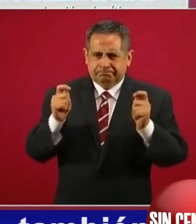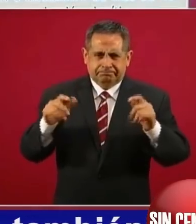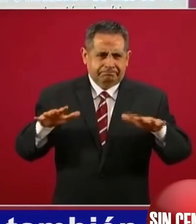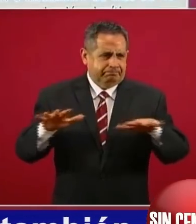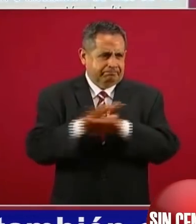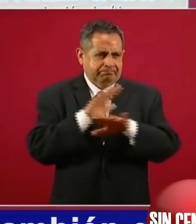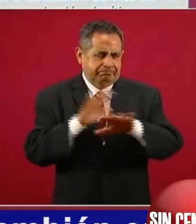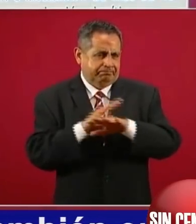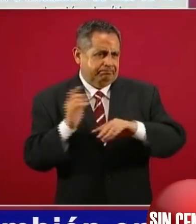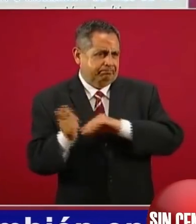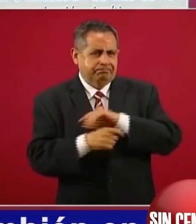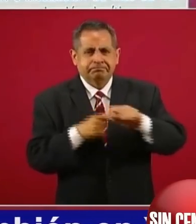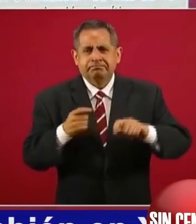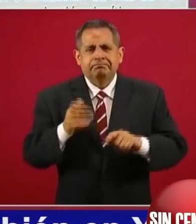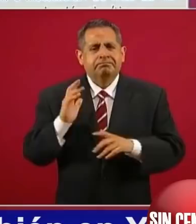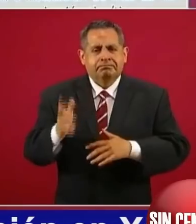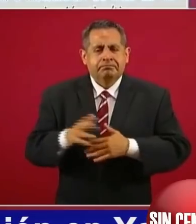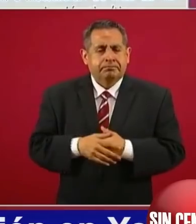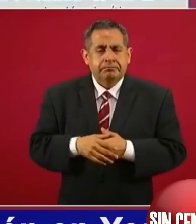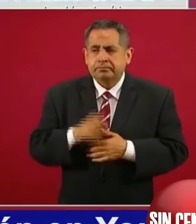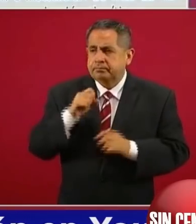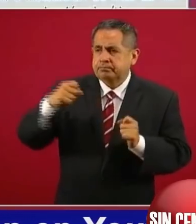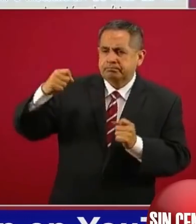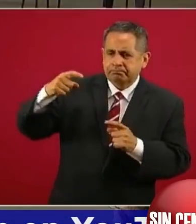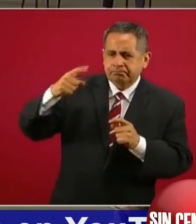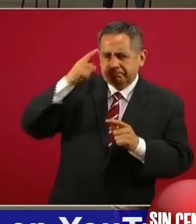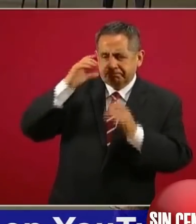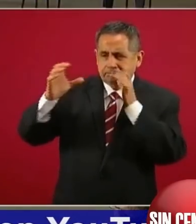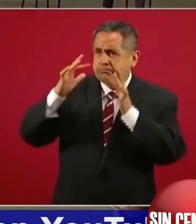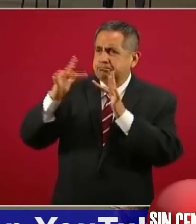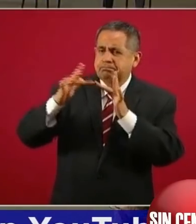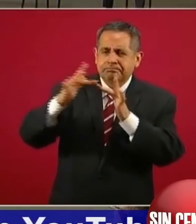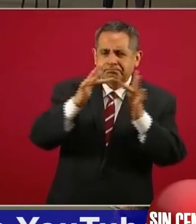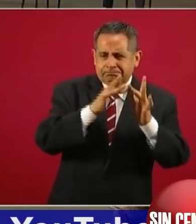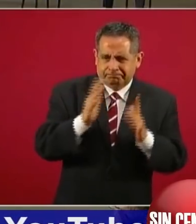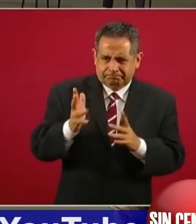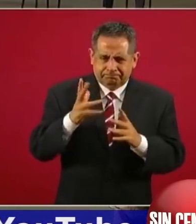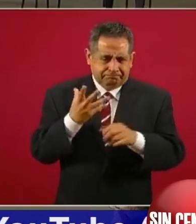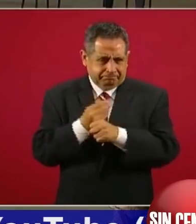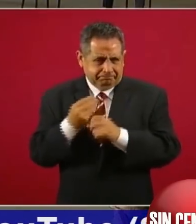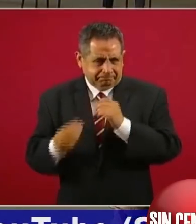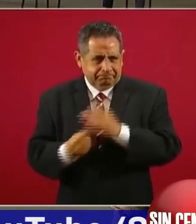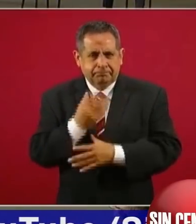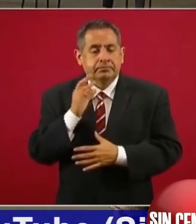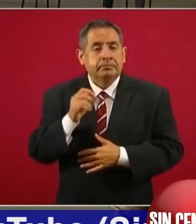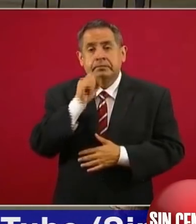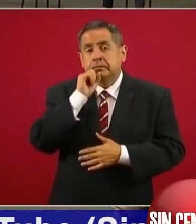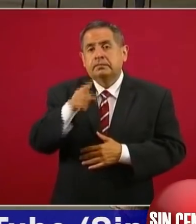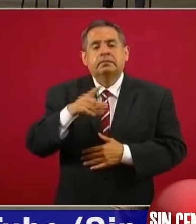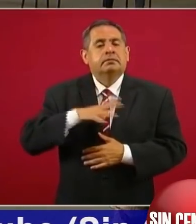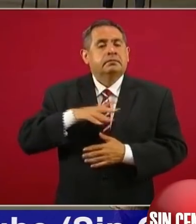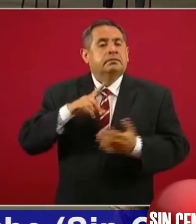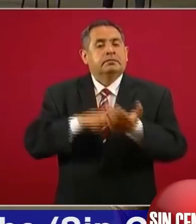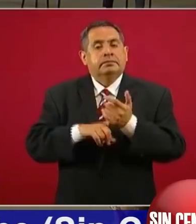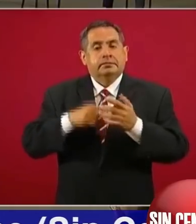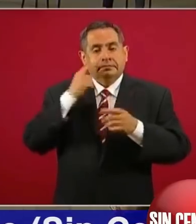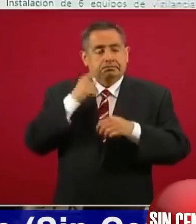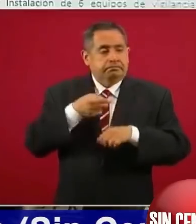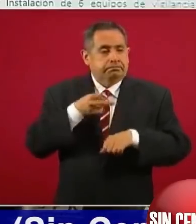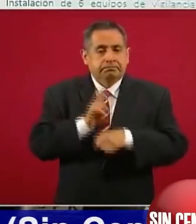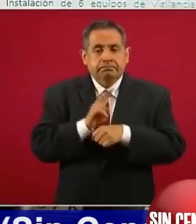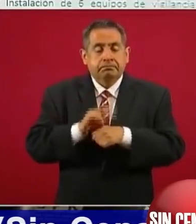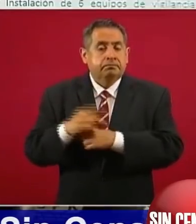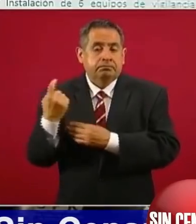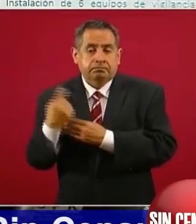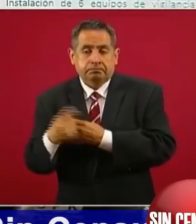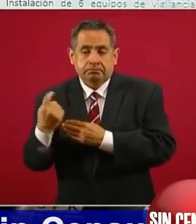equipos de comunicación aire-tierra, y se están también incorporando equipos de vigilancia